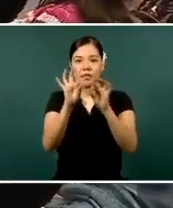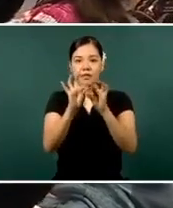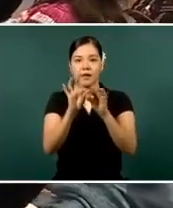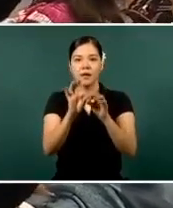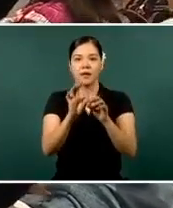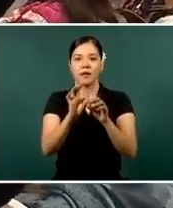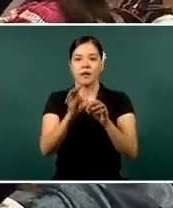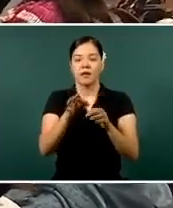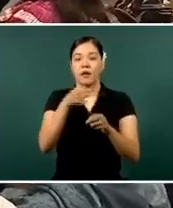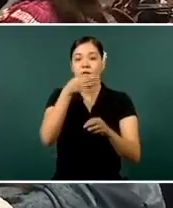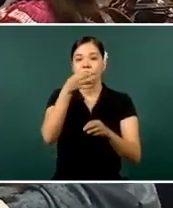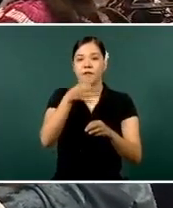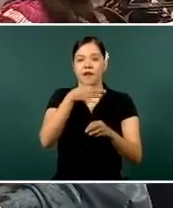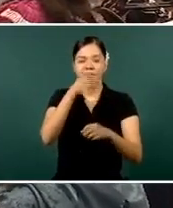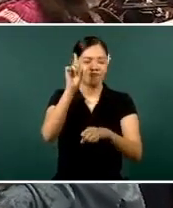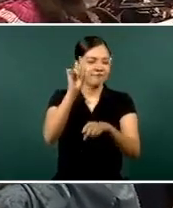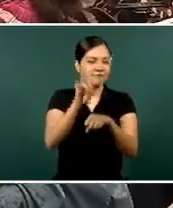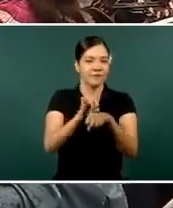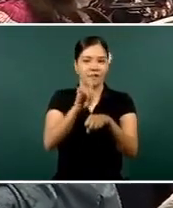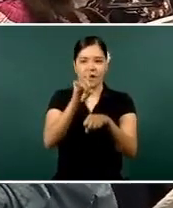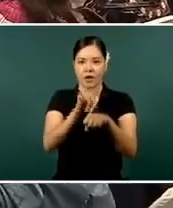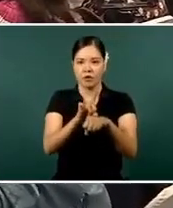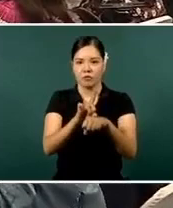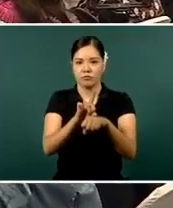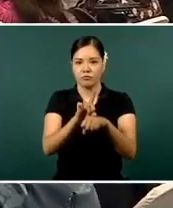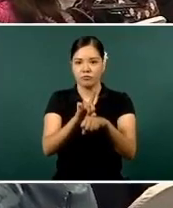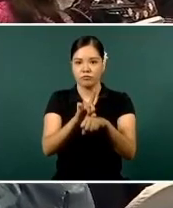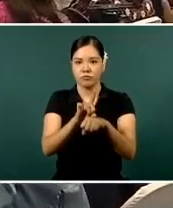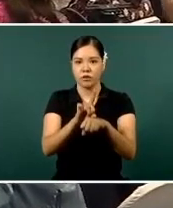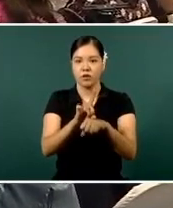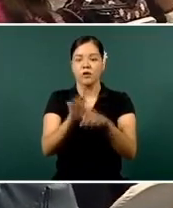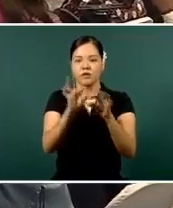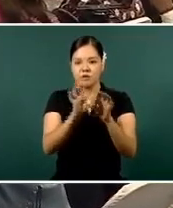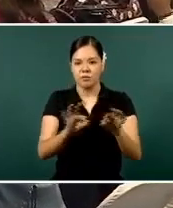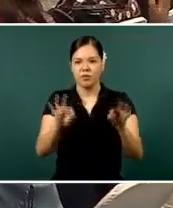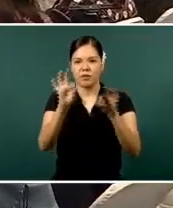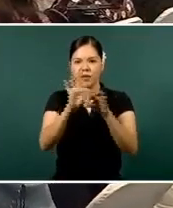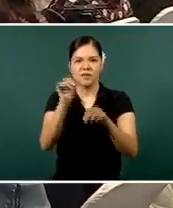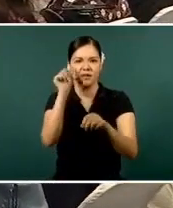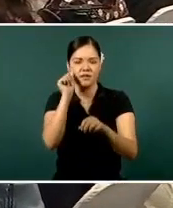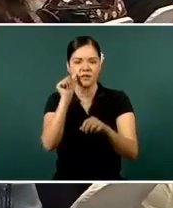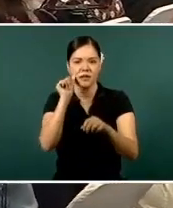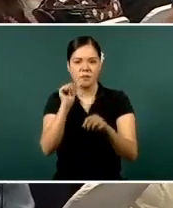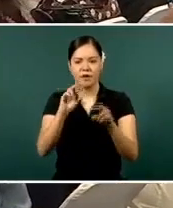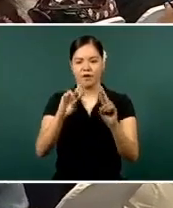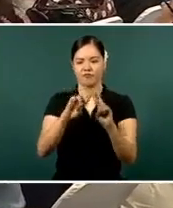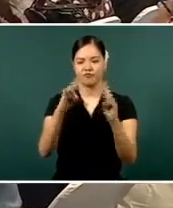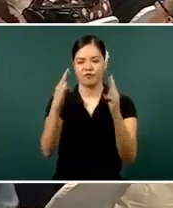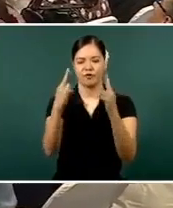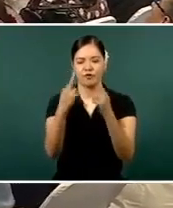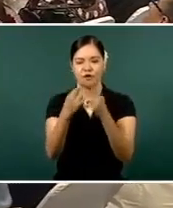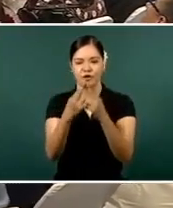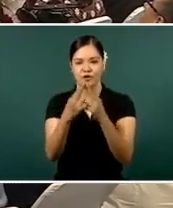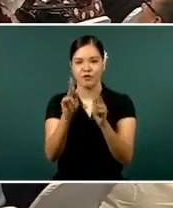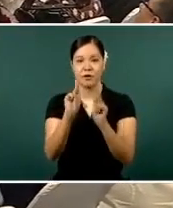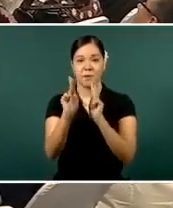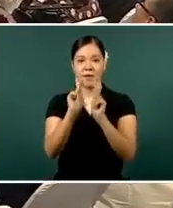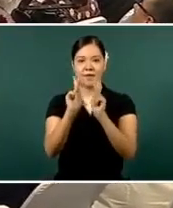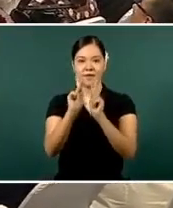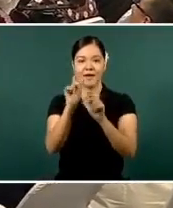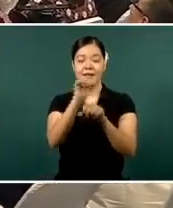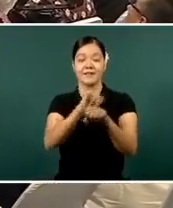Tenemos un acuerdo con el Gabinete de Seguridad. Nos reunimos el